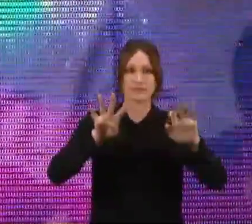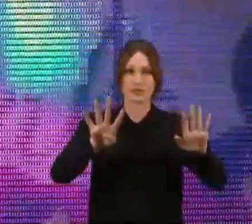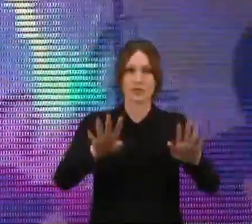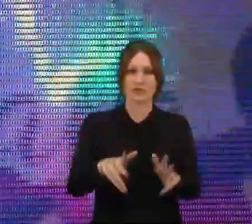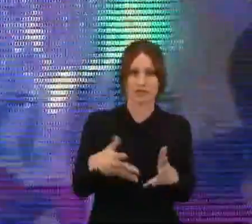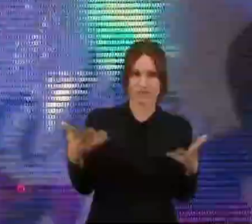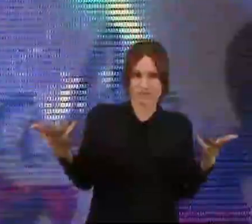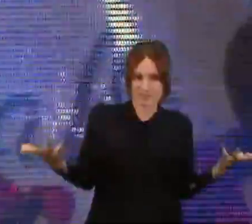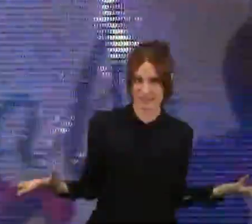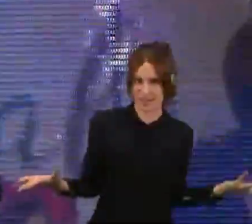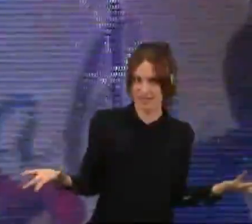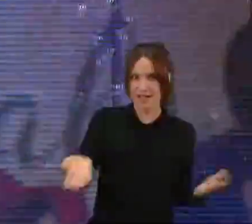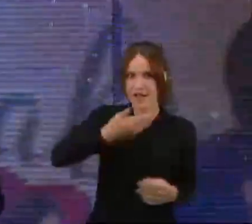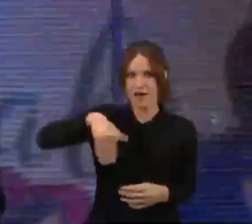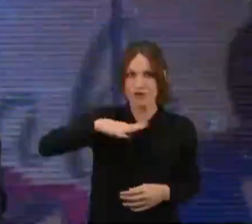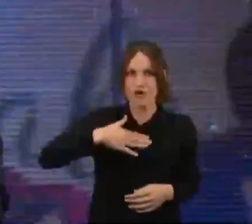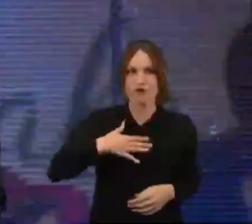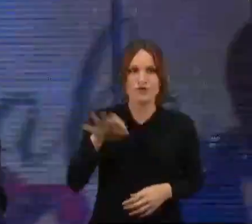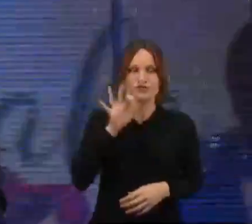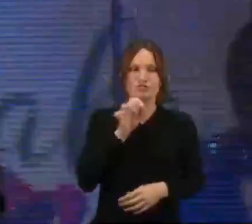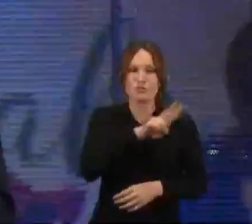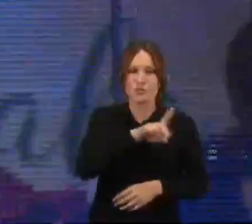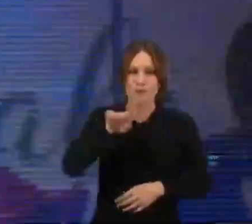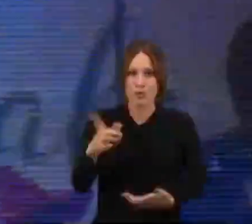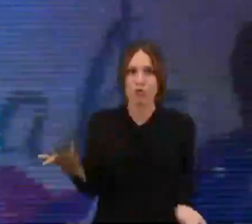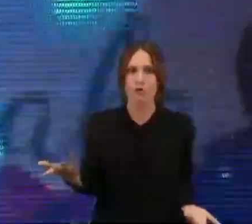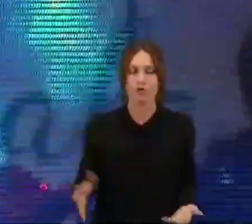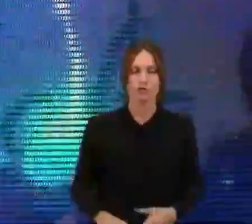1939. ¡Chacha! Estamos en el siglo XXI.